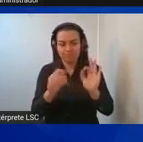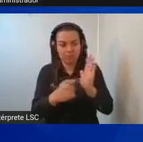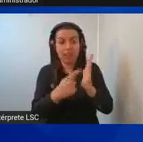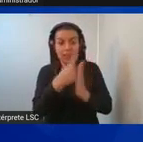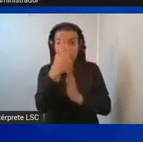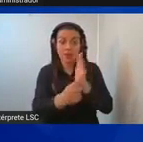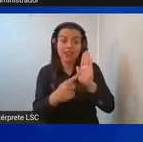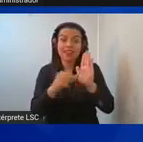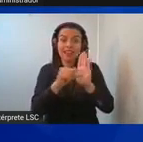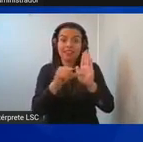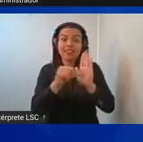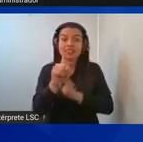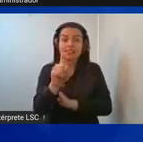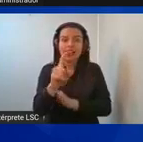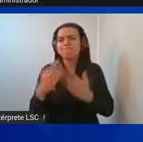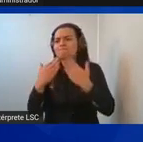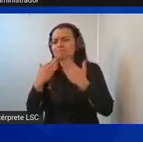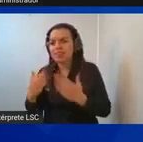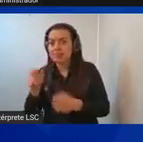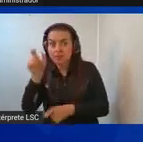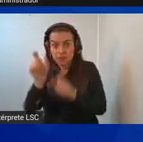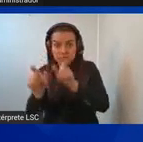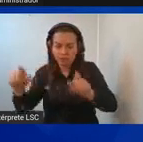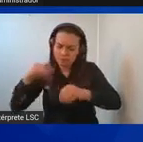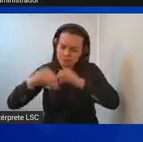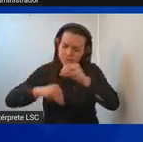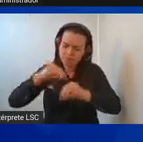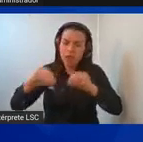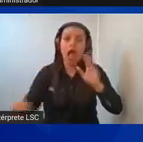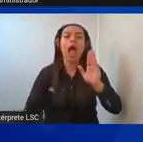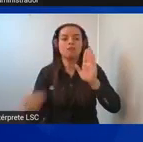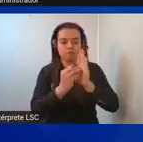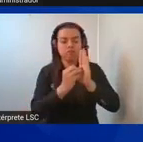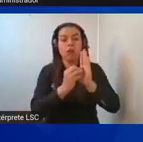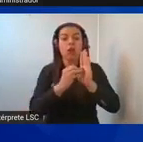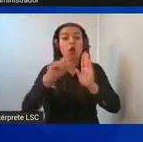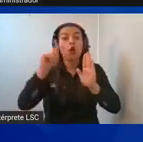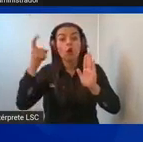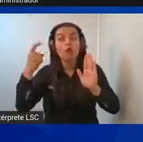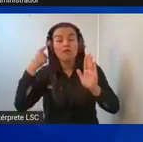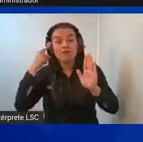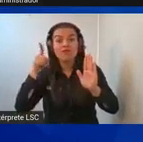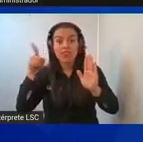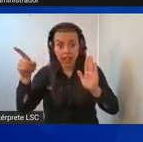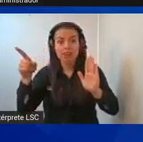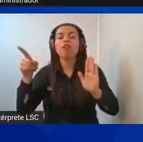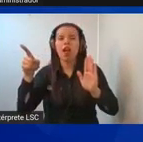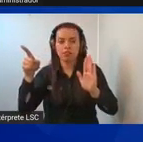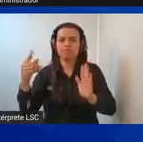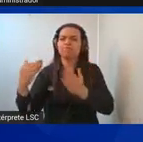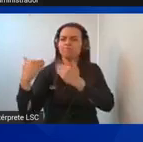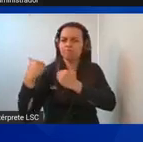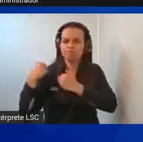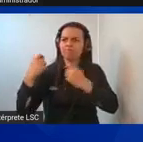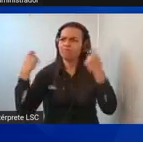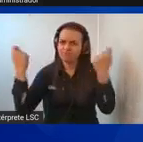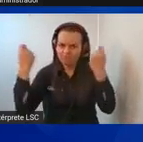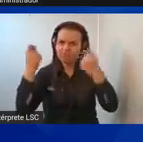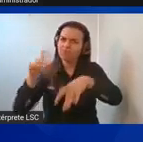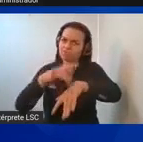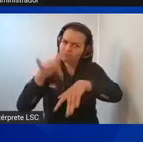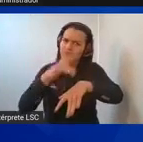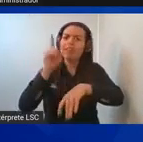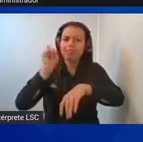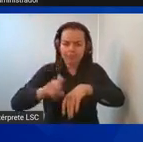a sus autores, se pudo incluir que el gobierno va a promocionar y va a promover la adquisición y la enseñanza de las lenguas de